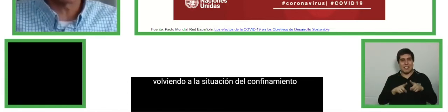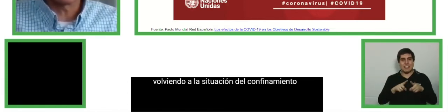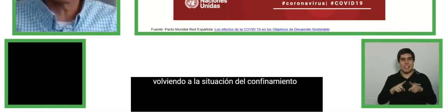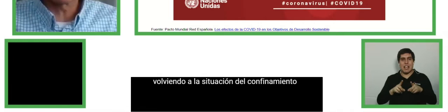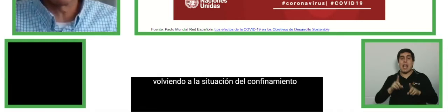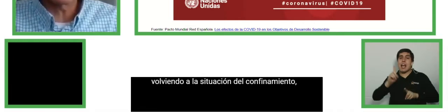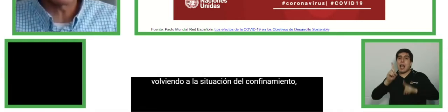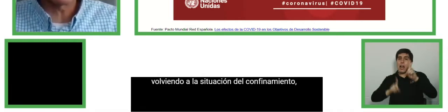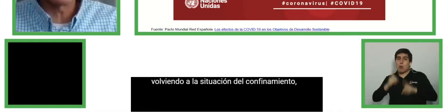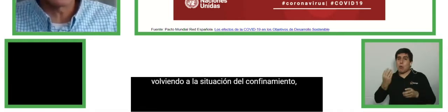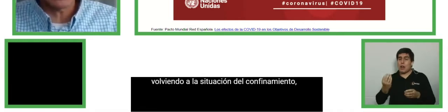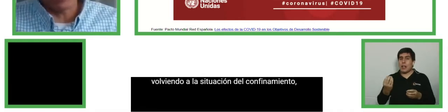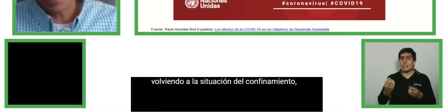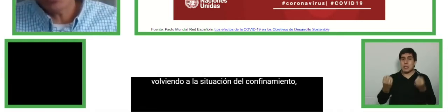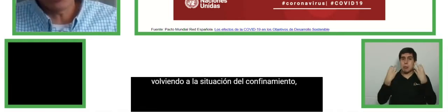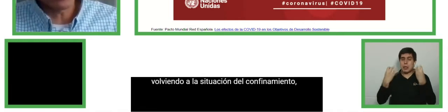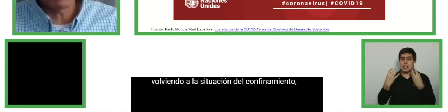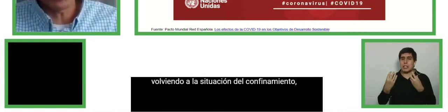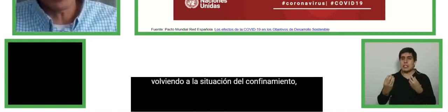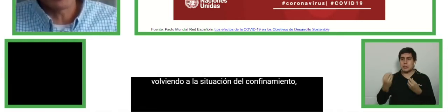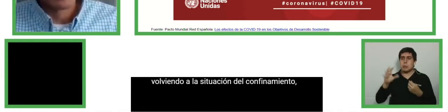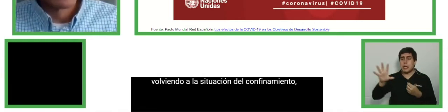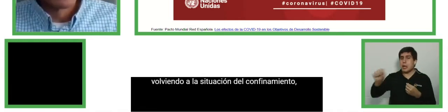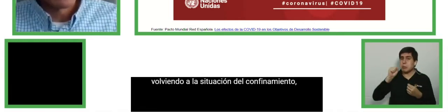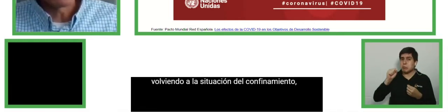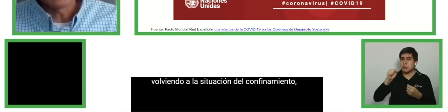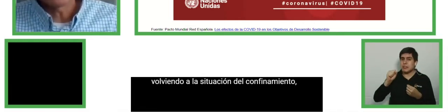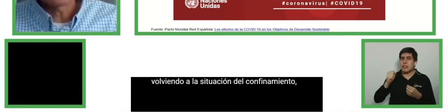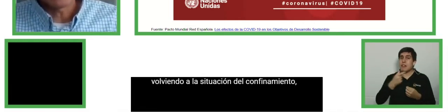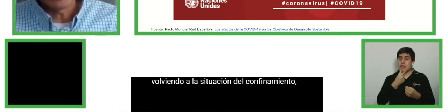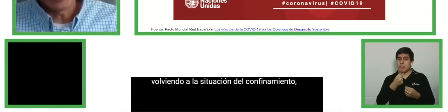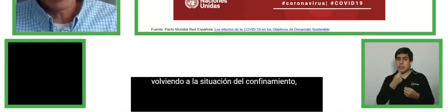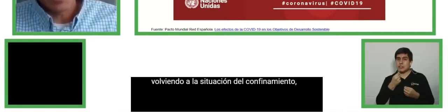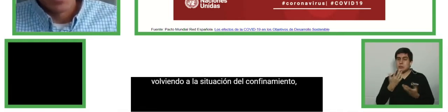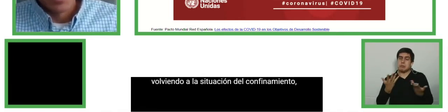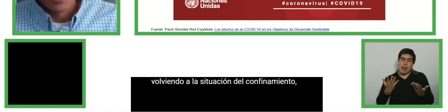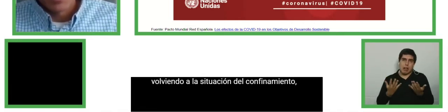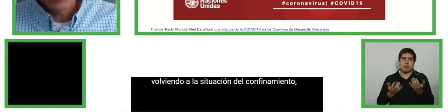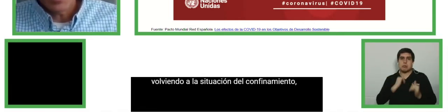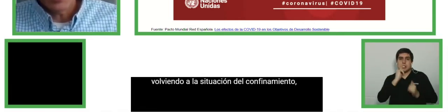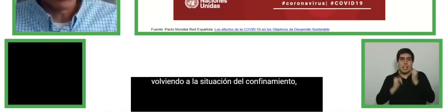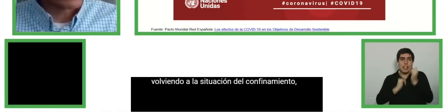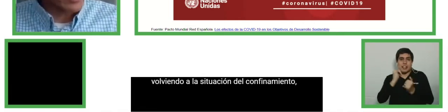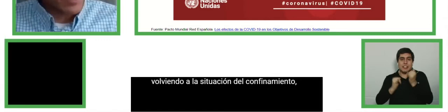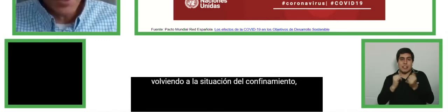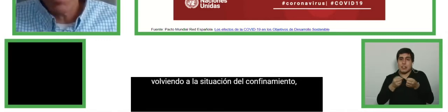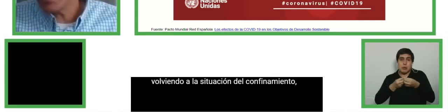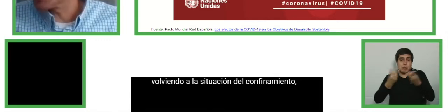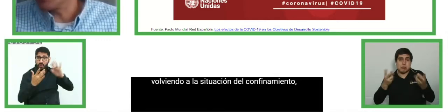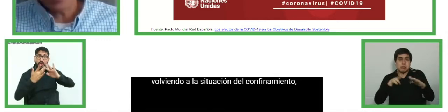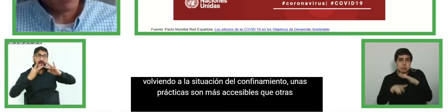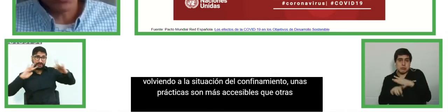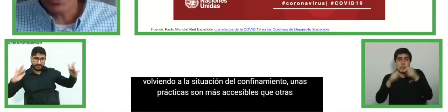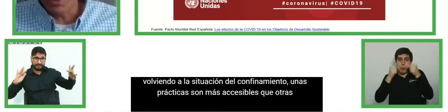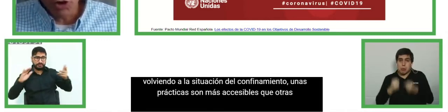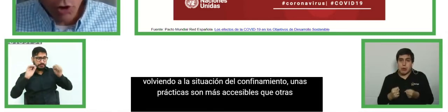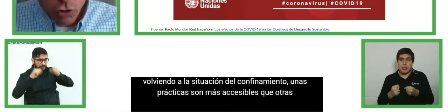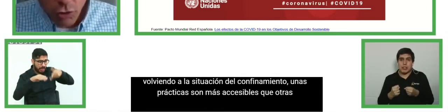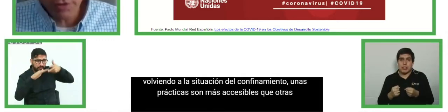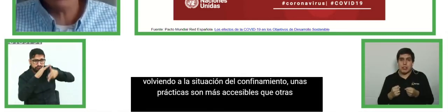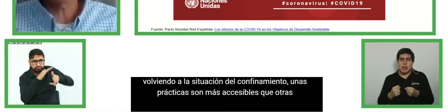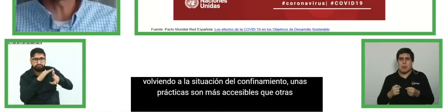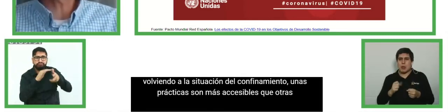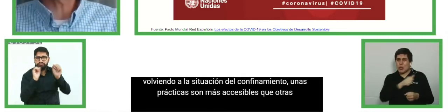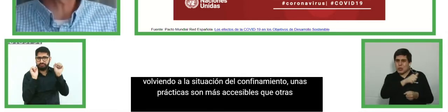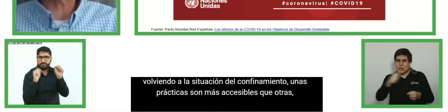unas prácticas son más accesibles que otras. Ya no solo porque los medios digitales sean todos accesibles, que sabemos que no lo